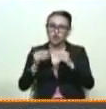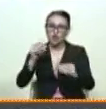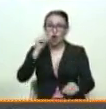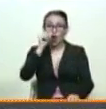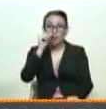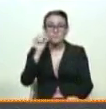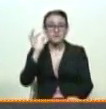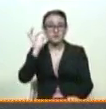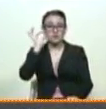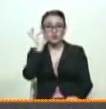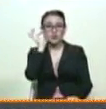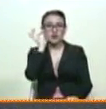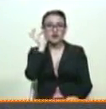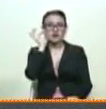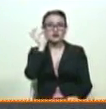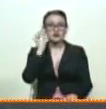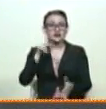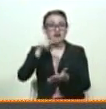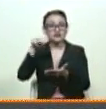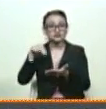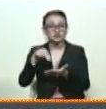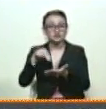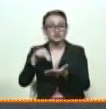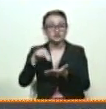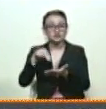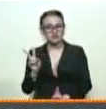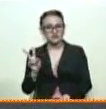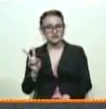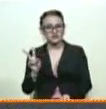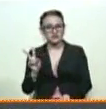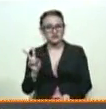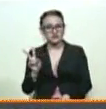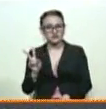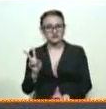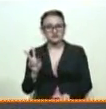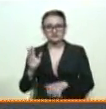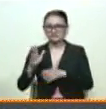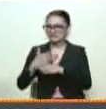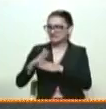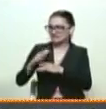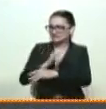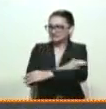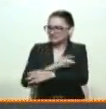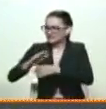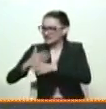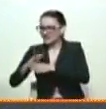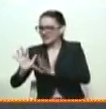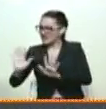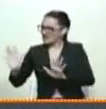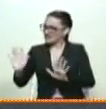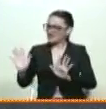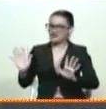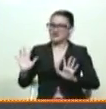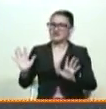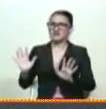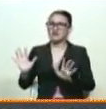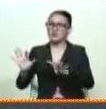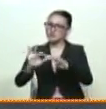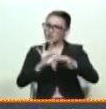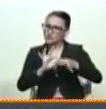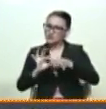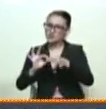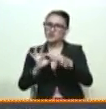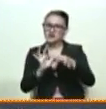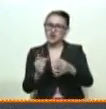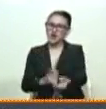hombres y mujeres, nacionales y extranjeros, apartando las diferencias de cualquier tipo y unidos